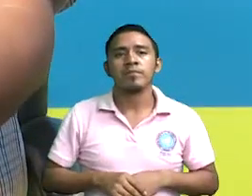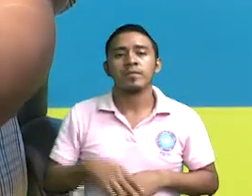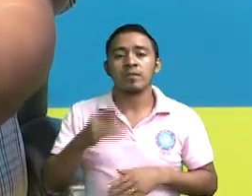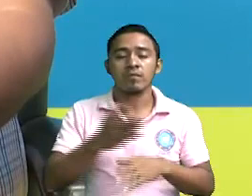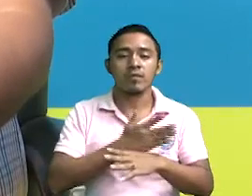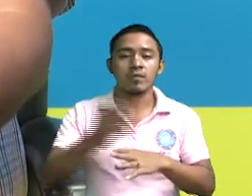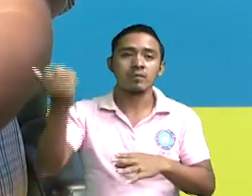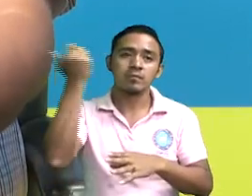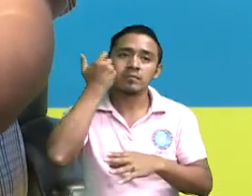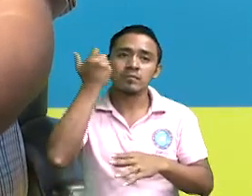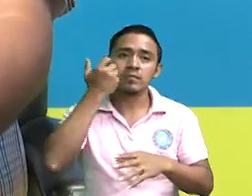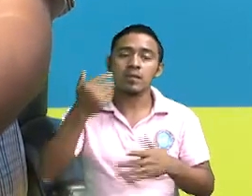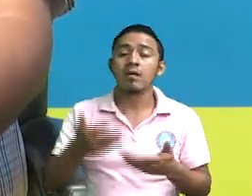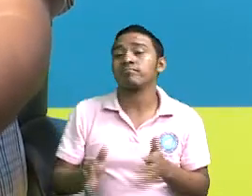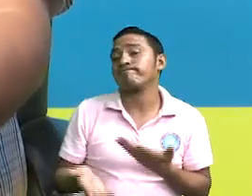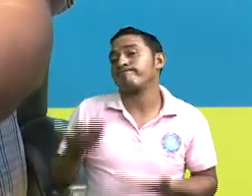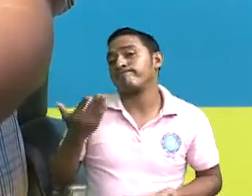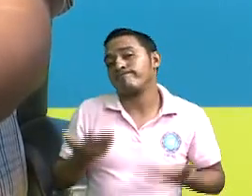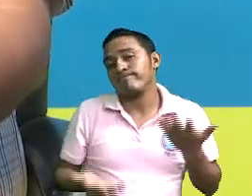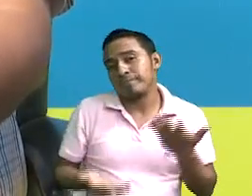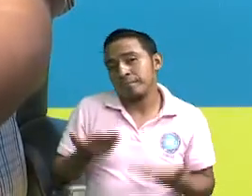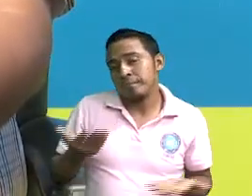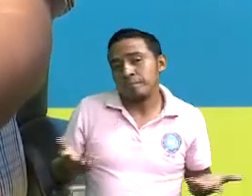estas enfermedades que tal vez